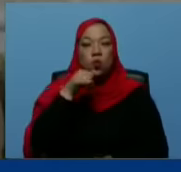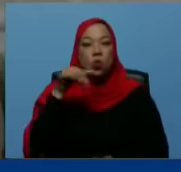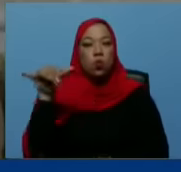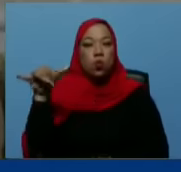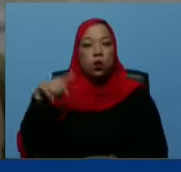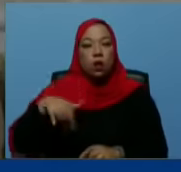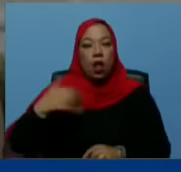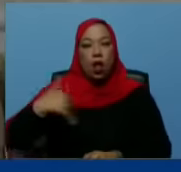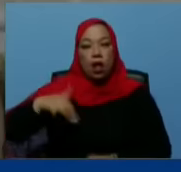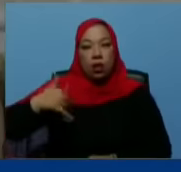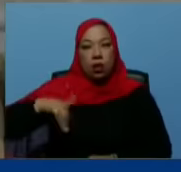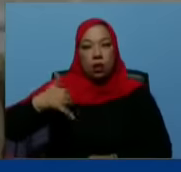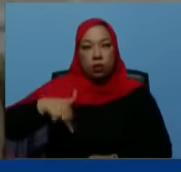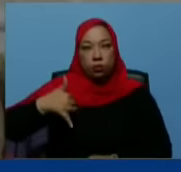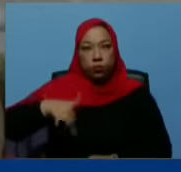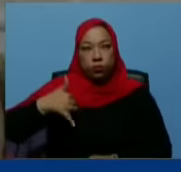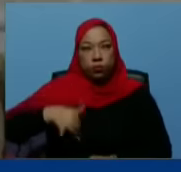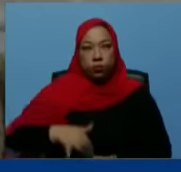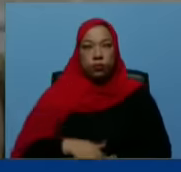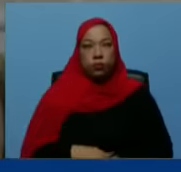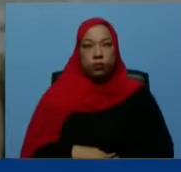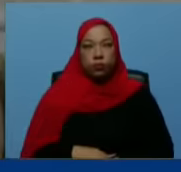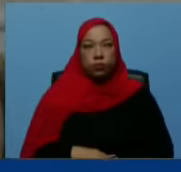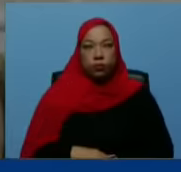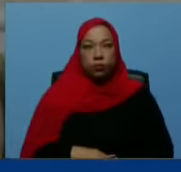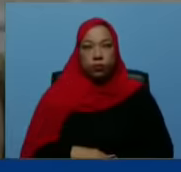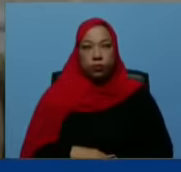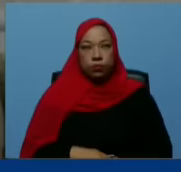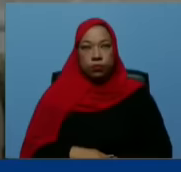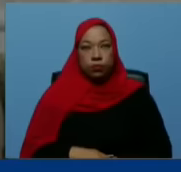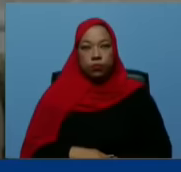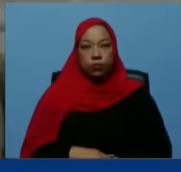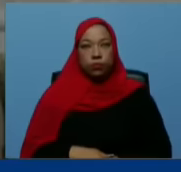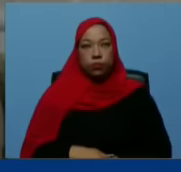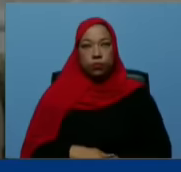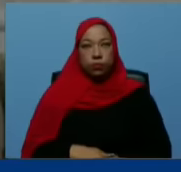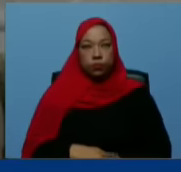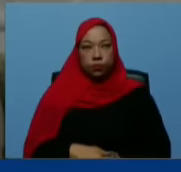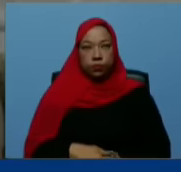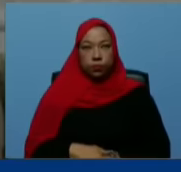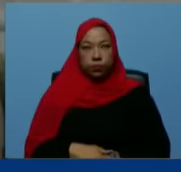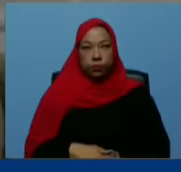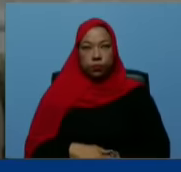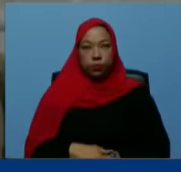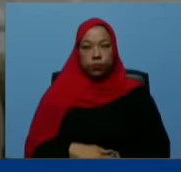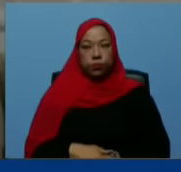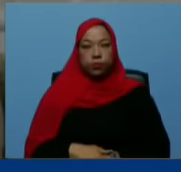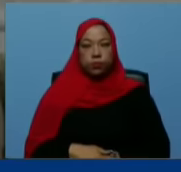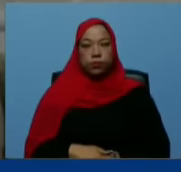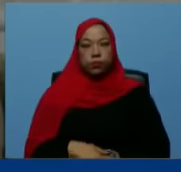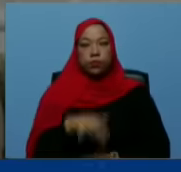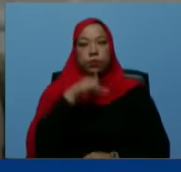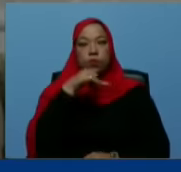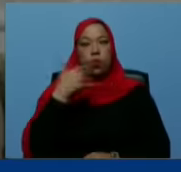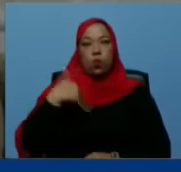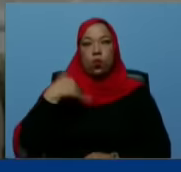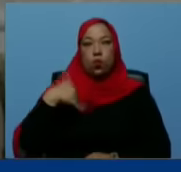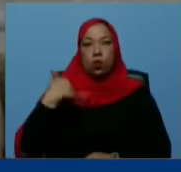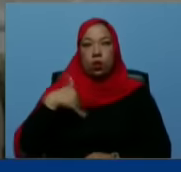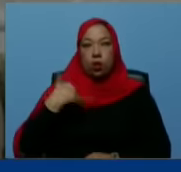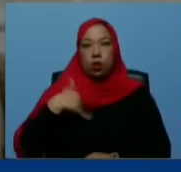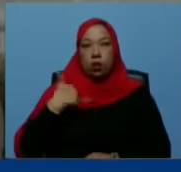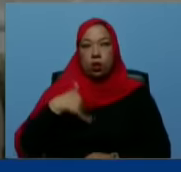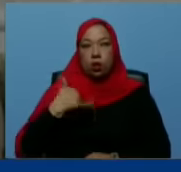denuncia desde Argentina, por aquí la tengo, ¿vale? Porque la denuncia desde